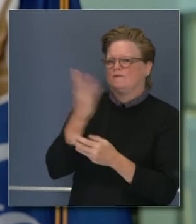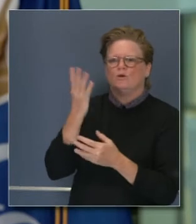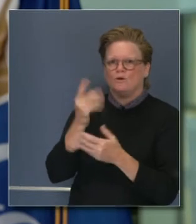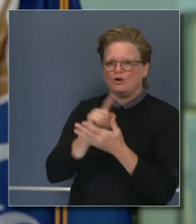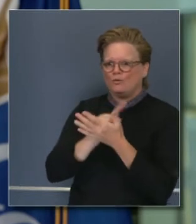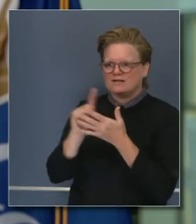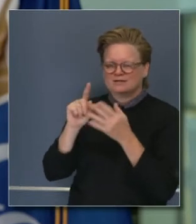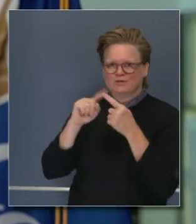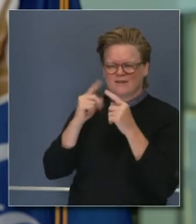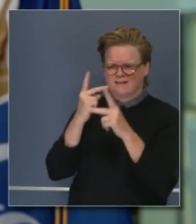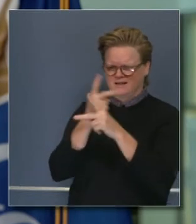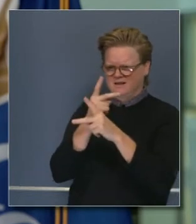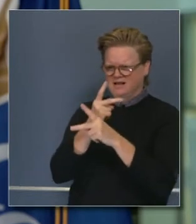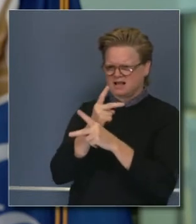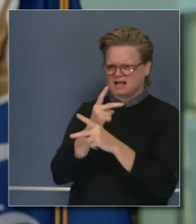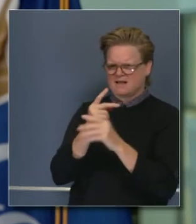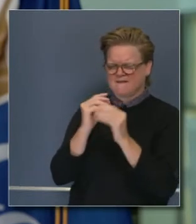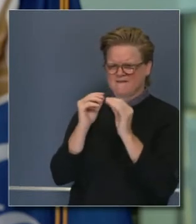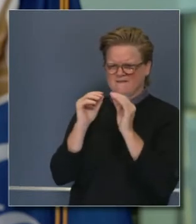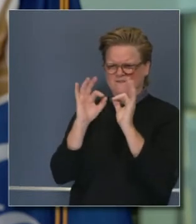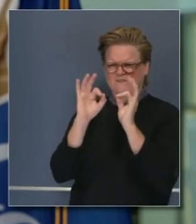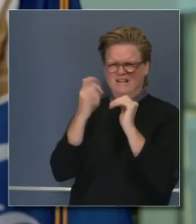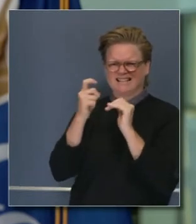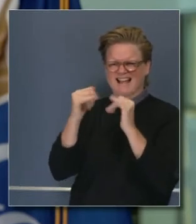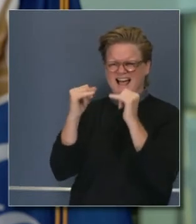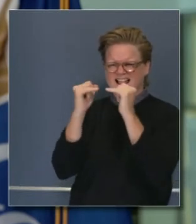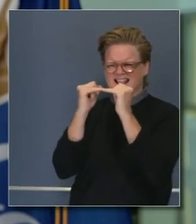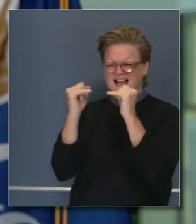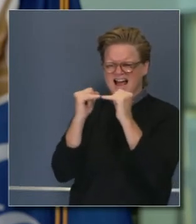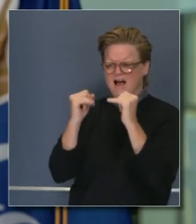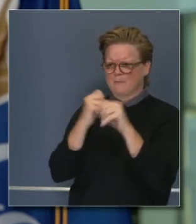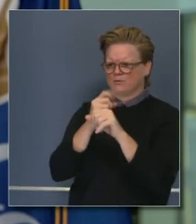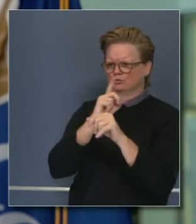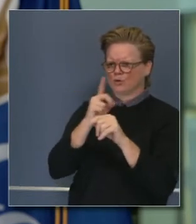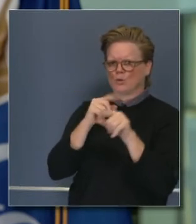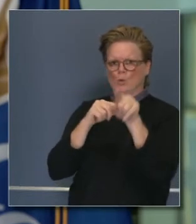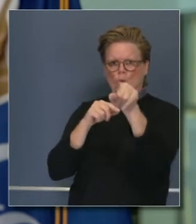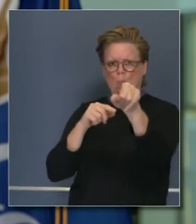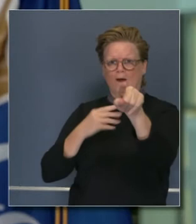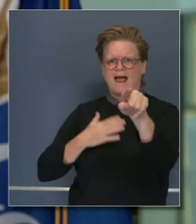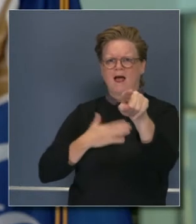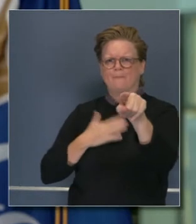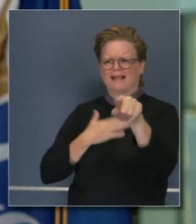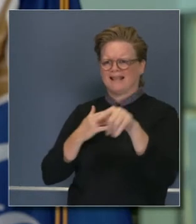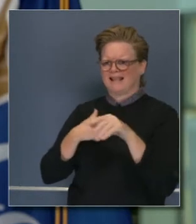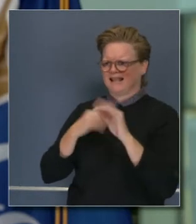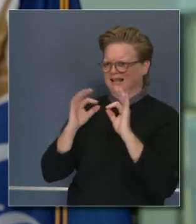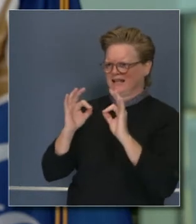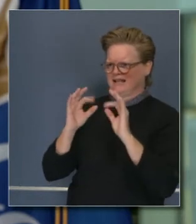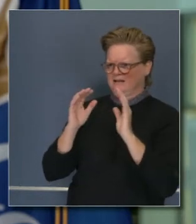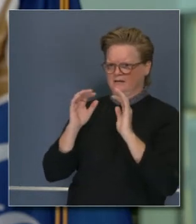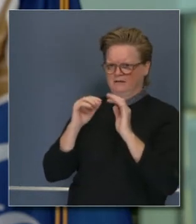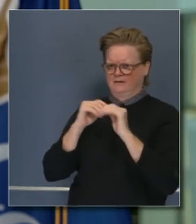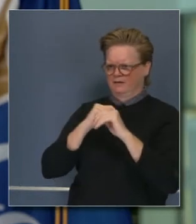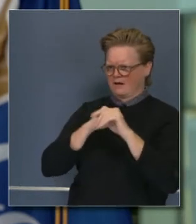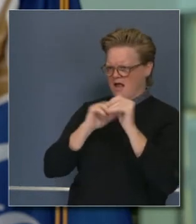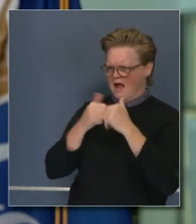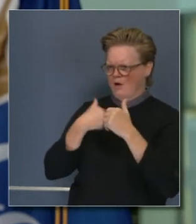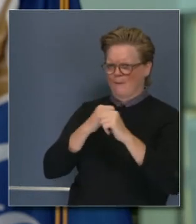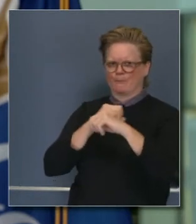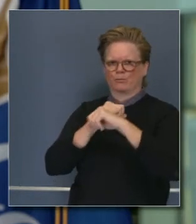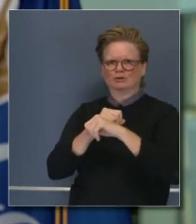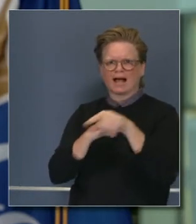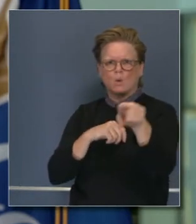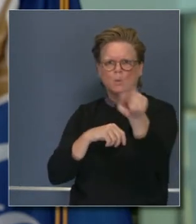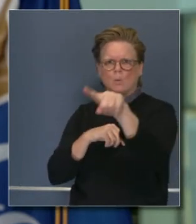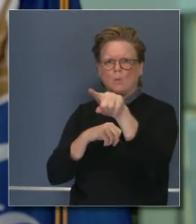de aclarar algunos de los detalles, no solo para inquilinos, para millones de personas que están en riesgo de desalojo, sino